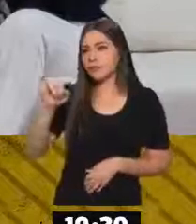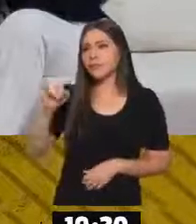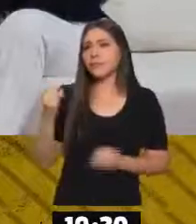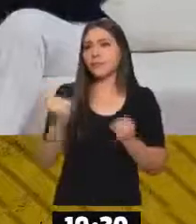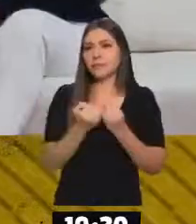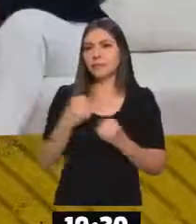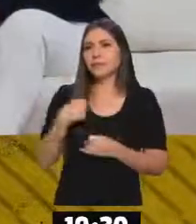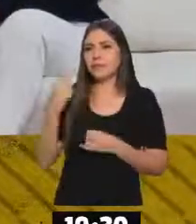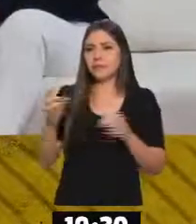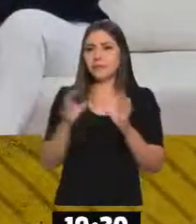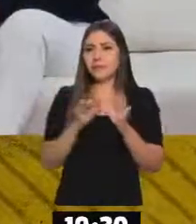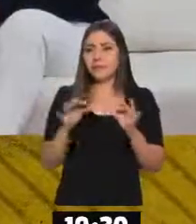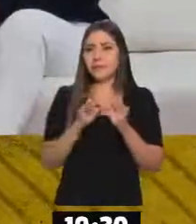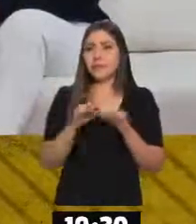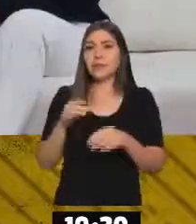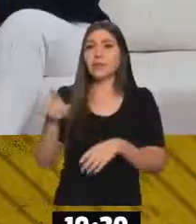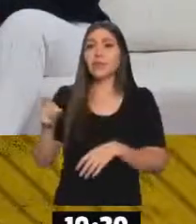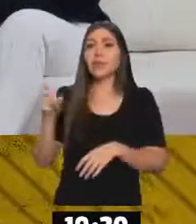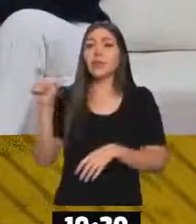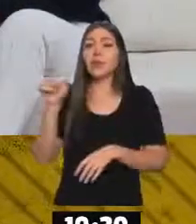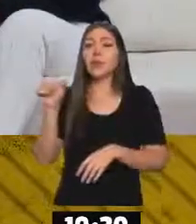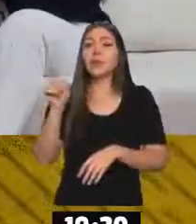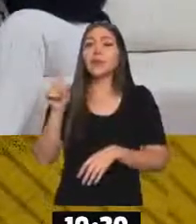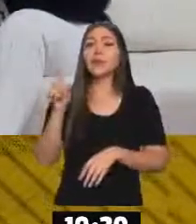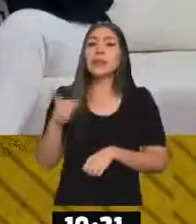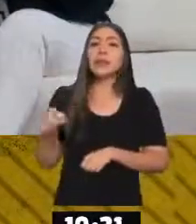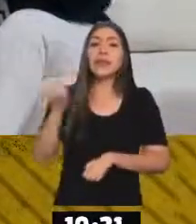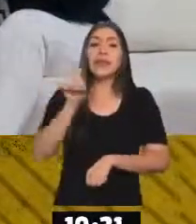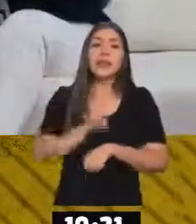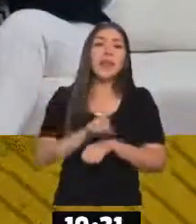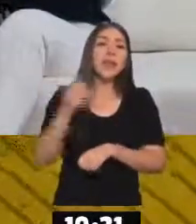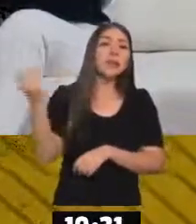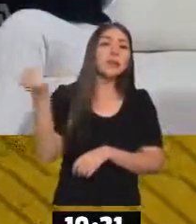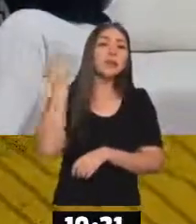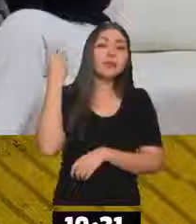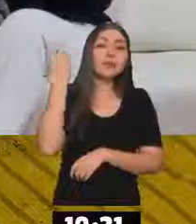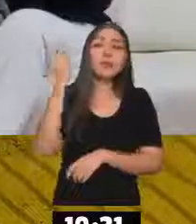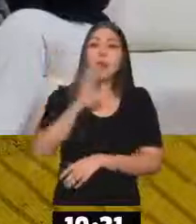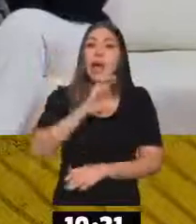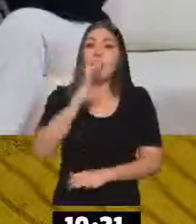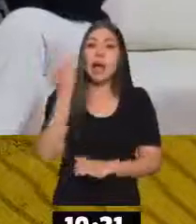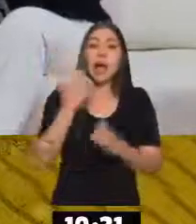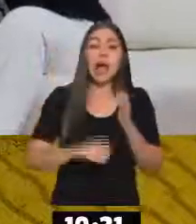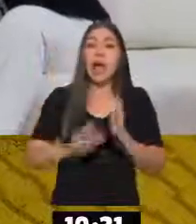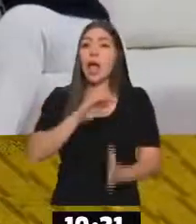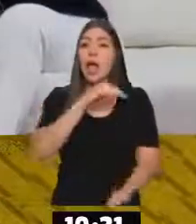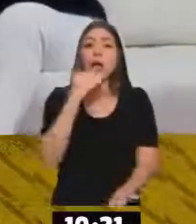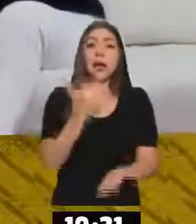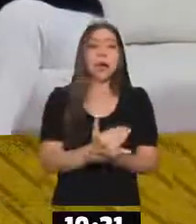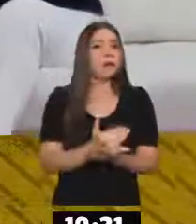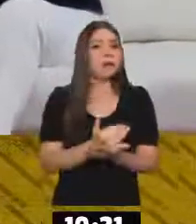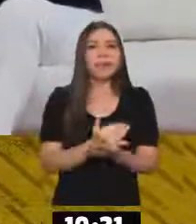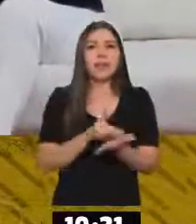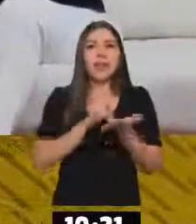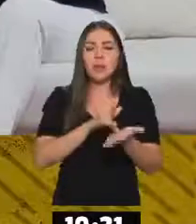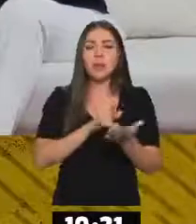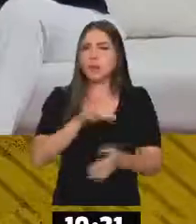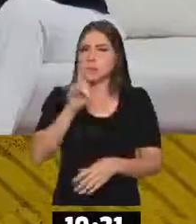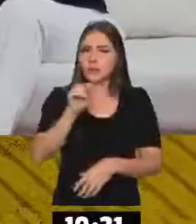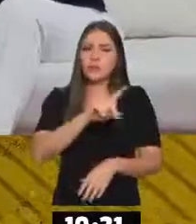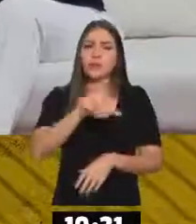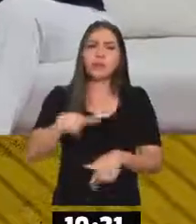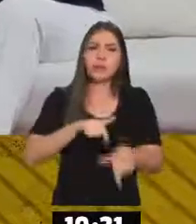el acompañamiento no termina el día del foro. Mujeres Inquebrantables va más allá, va con el tema de la